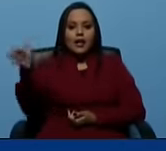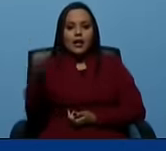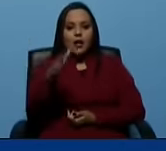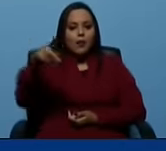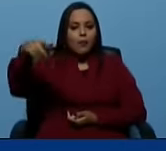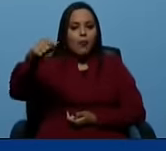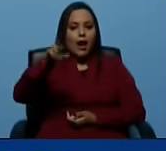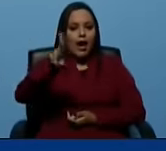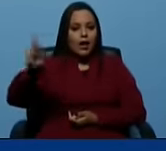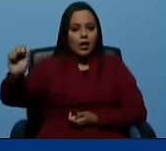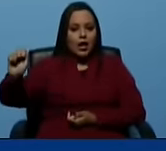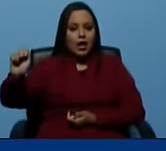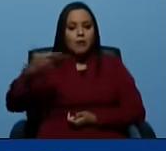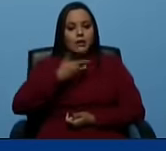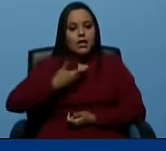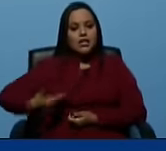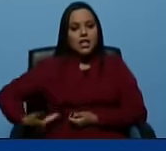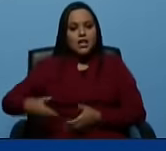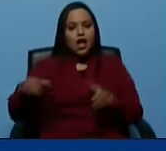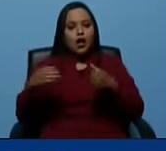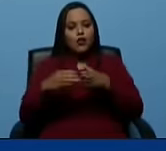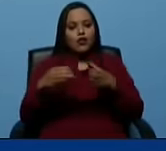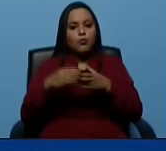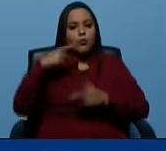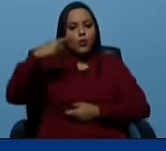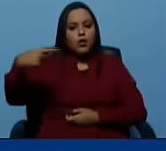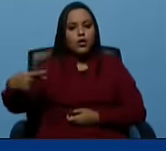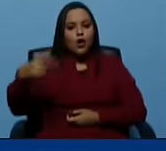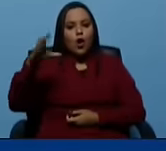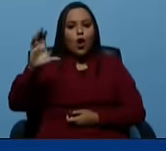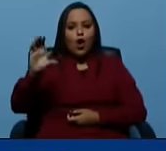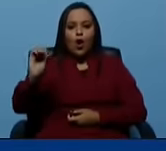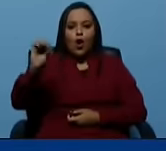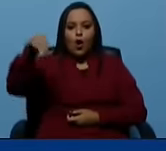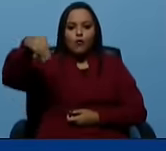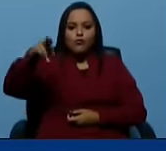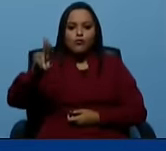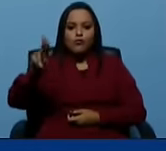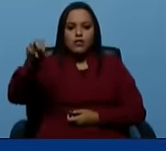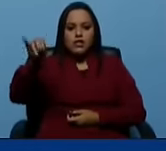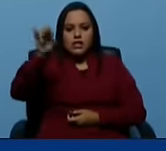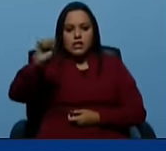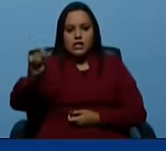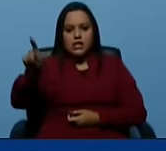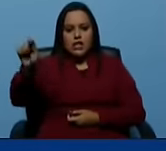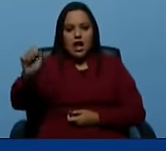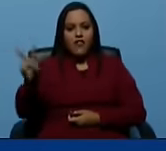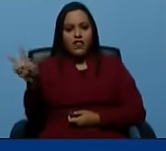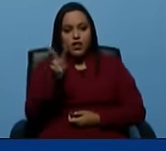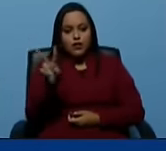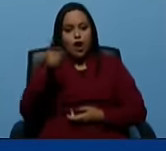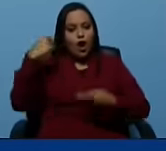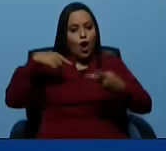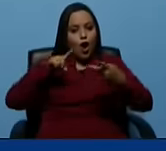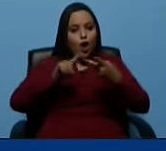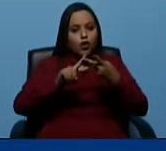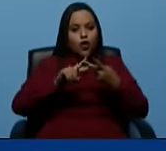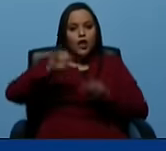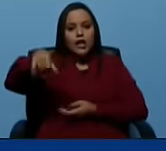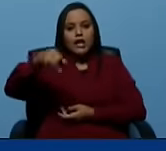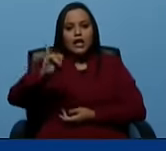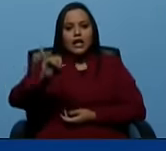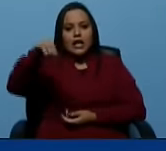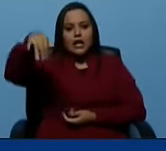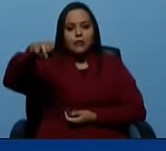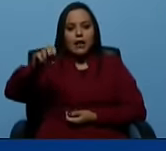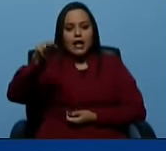Venezuela, quien ha acudido a la citación judicial, a Gilberto Jiménez, presidente del Movimiento Electoral del